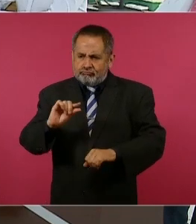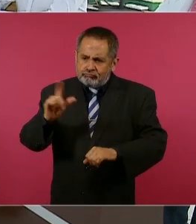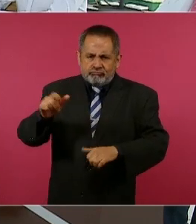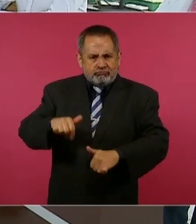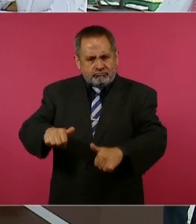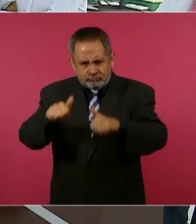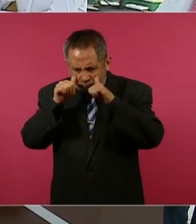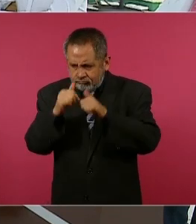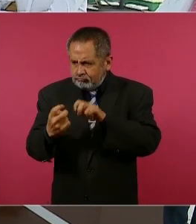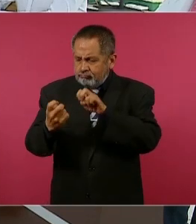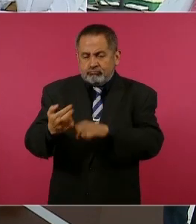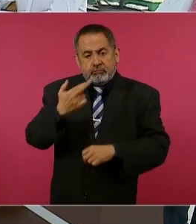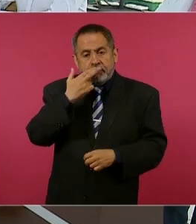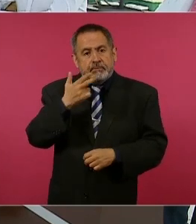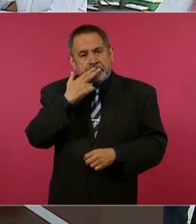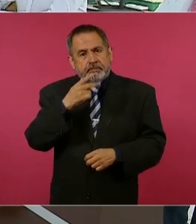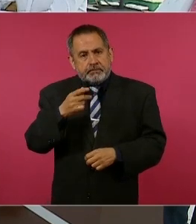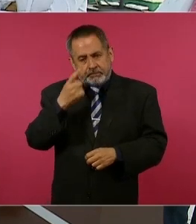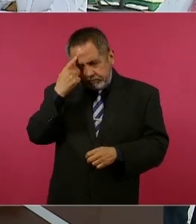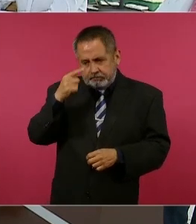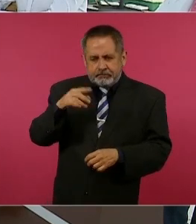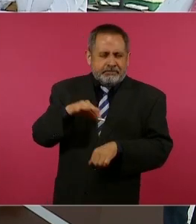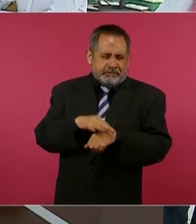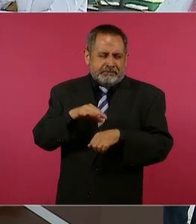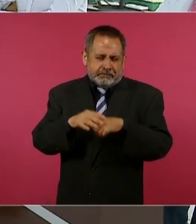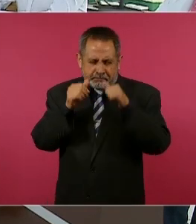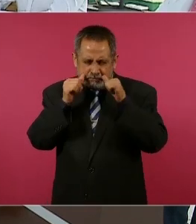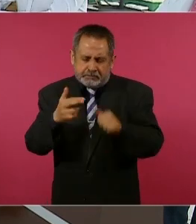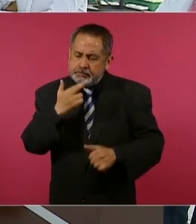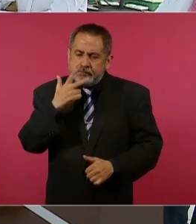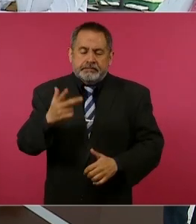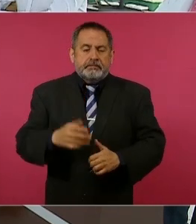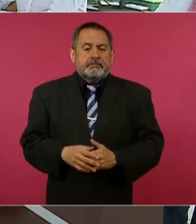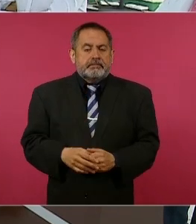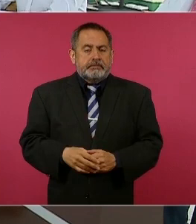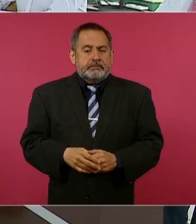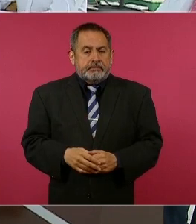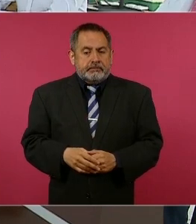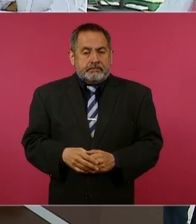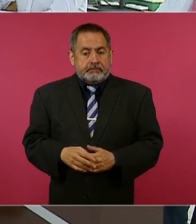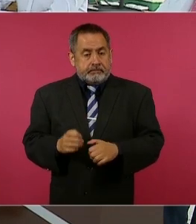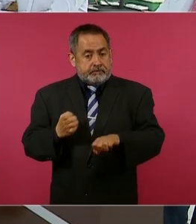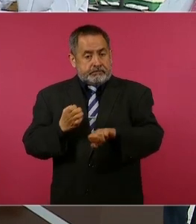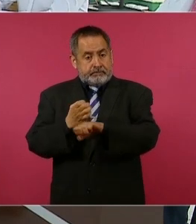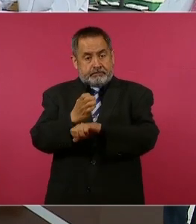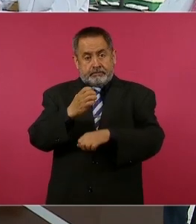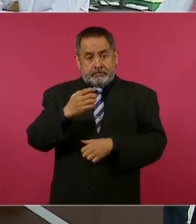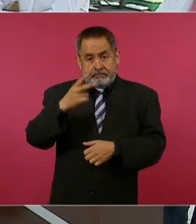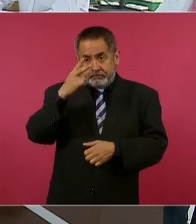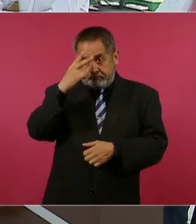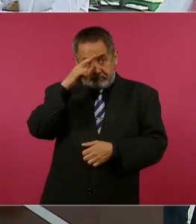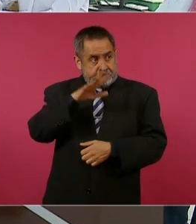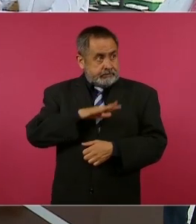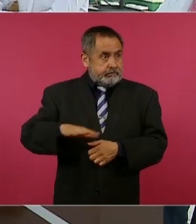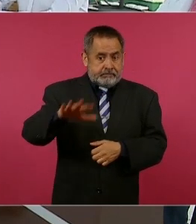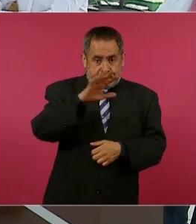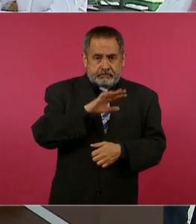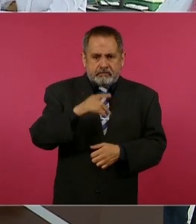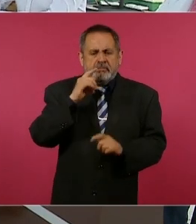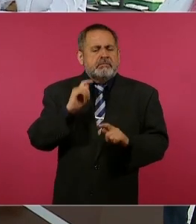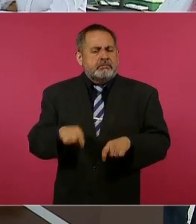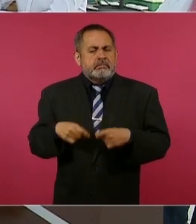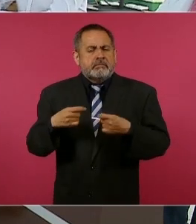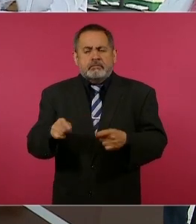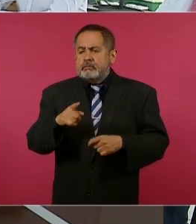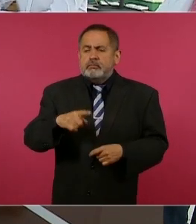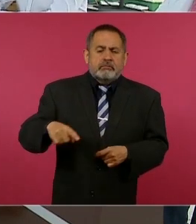la atención del servicio médico que brindan. En el Estado de México, estamos trabajando para poner al alcance de